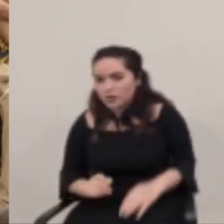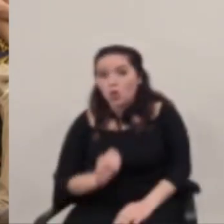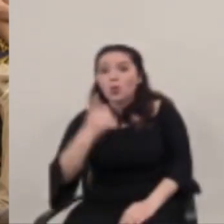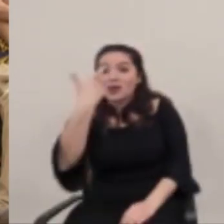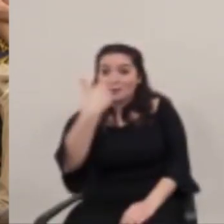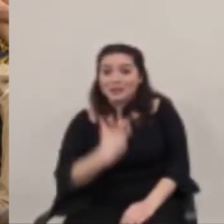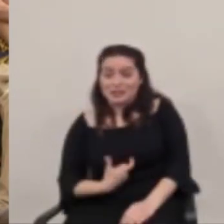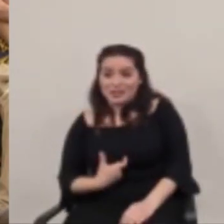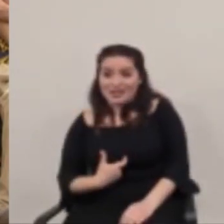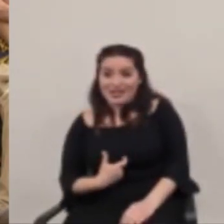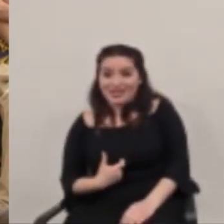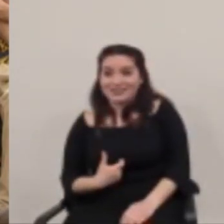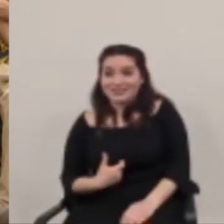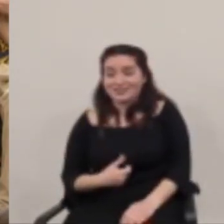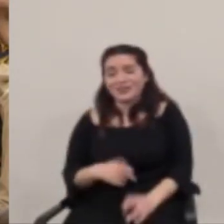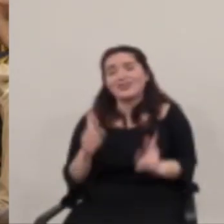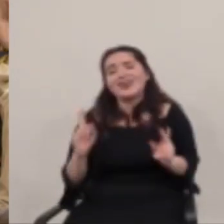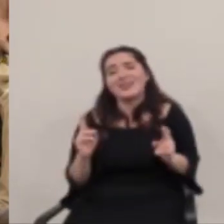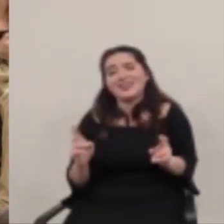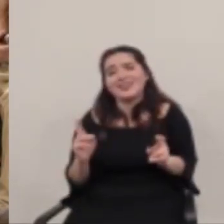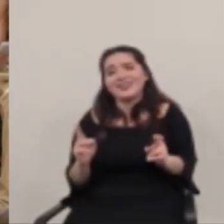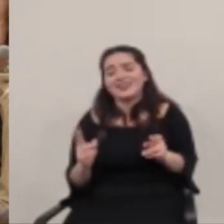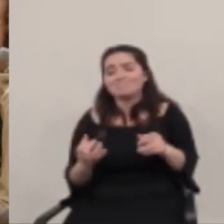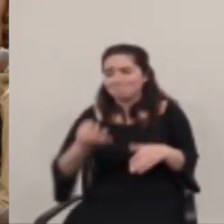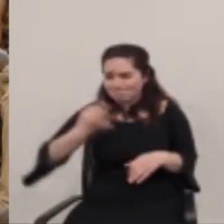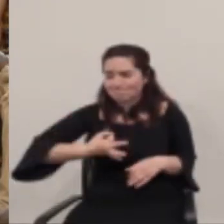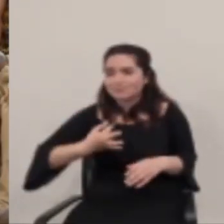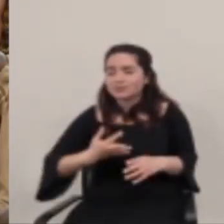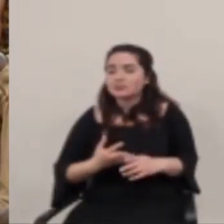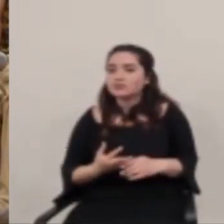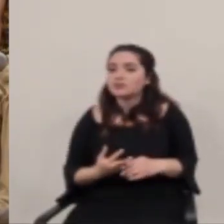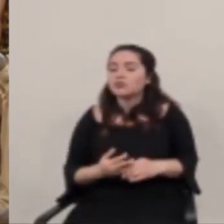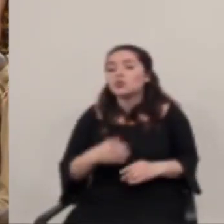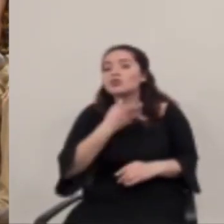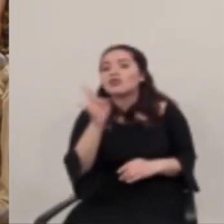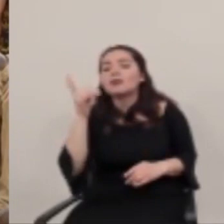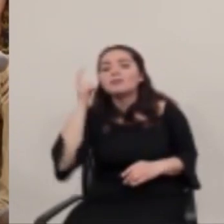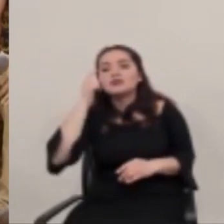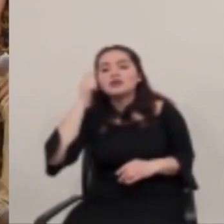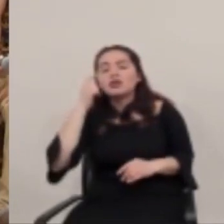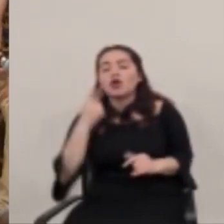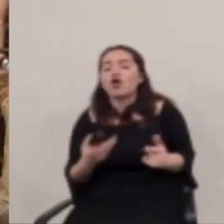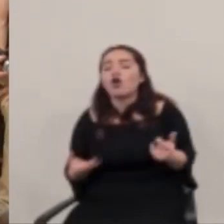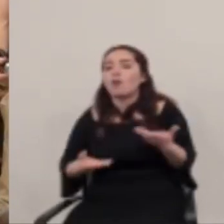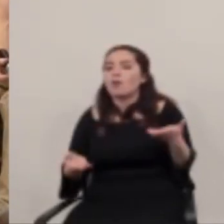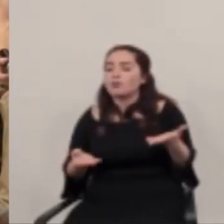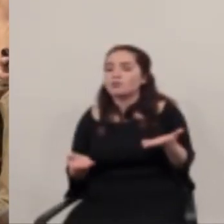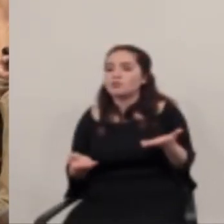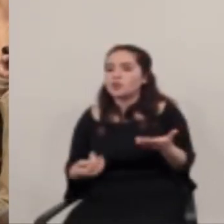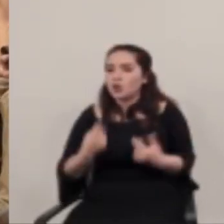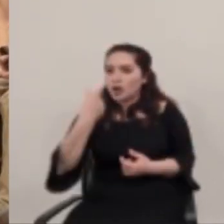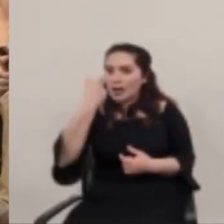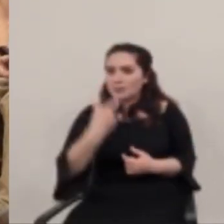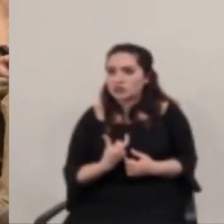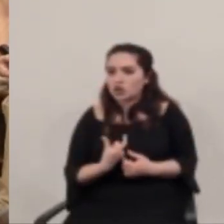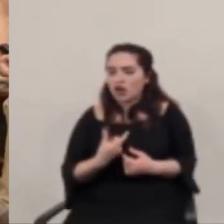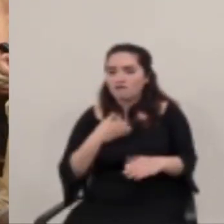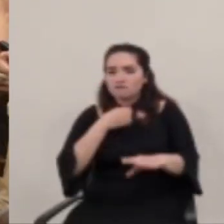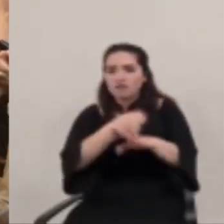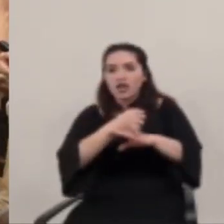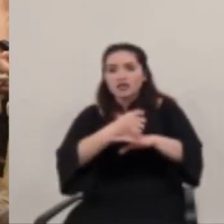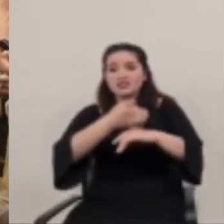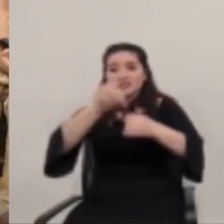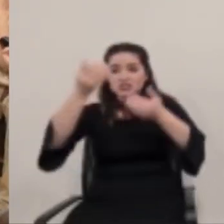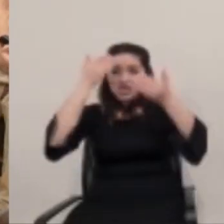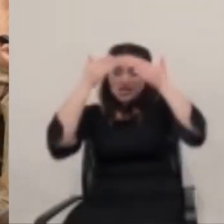tal vez lo ha pensado y me van a decir sí, ojalá que me digan que no, finjan. Pero, ¿han pensado cómo va, por ejemplo, al psiquiatra o al